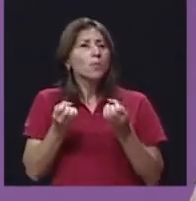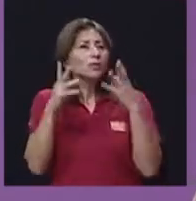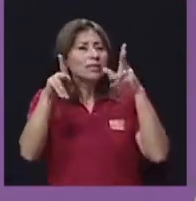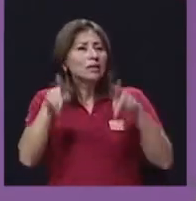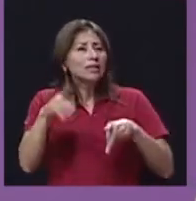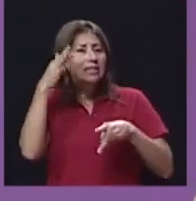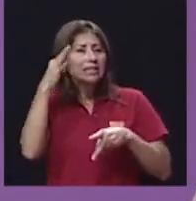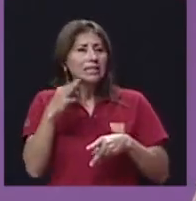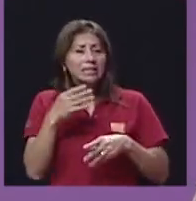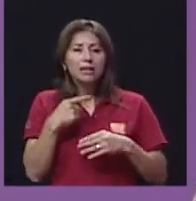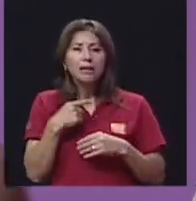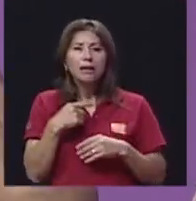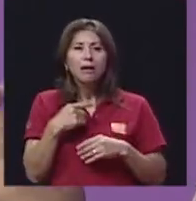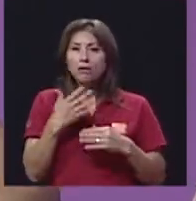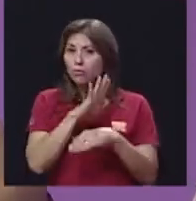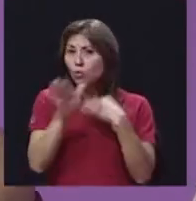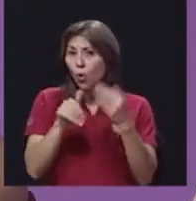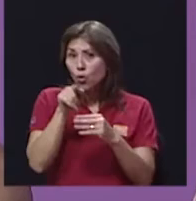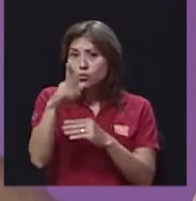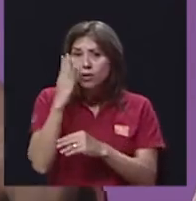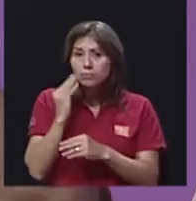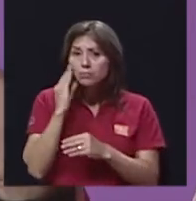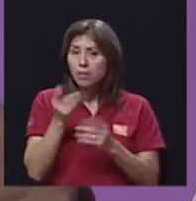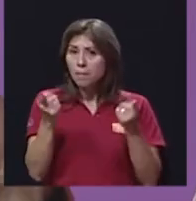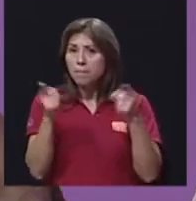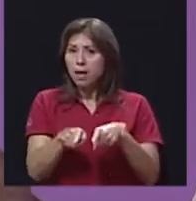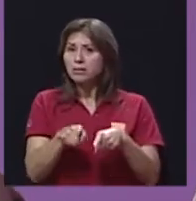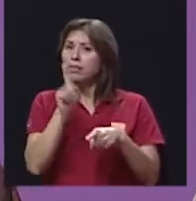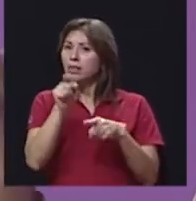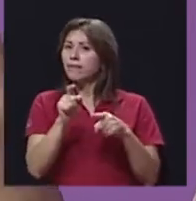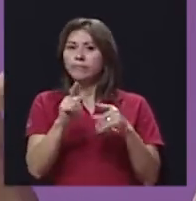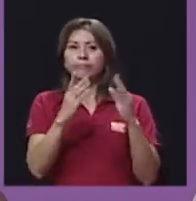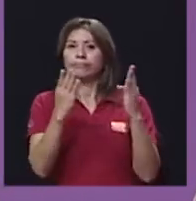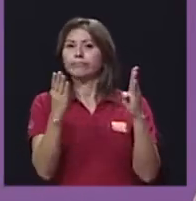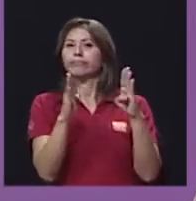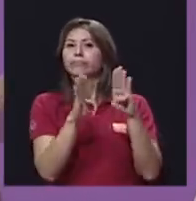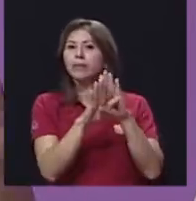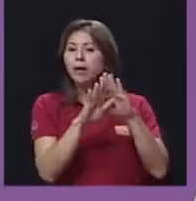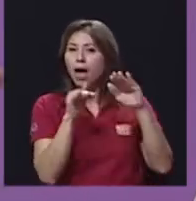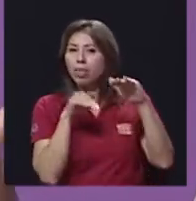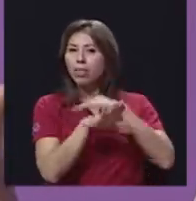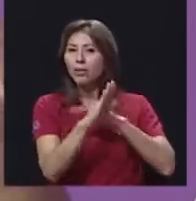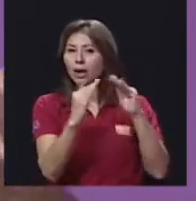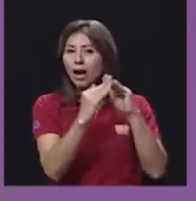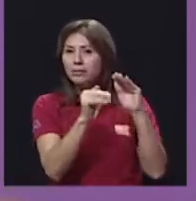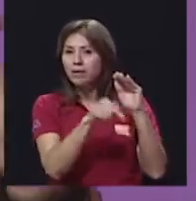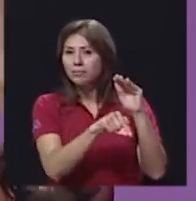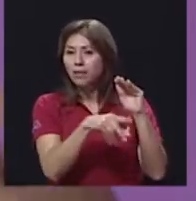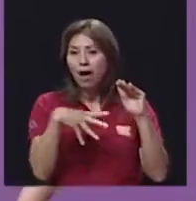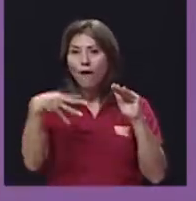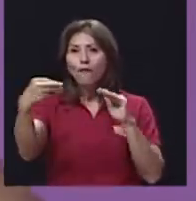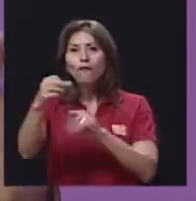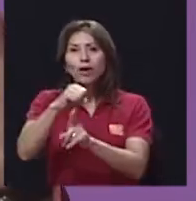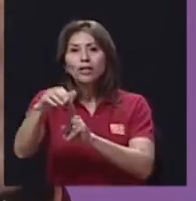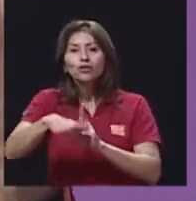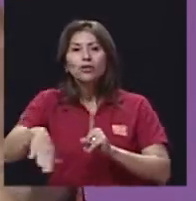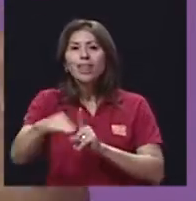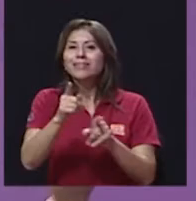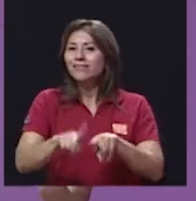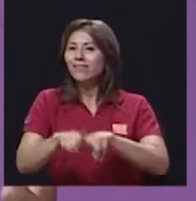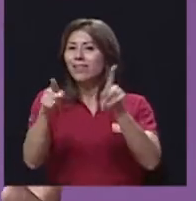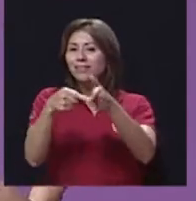la casa todas esas puertas adentro y en la sociedad hay otras exigencias verdad que es la exigencia de la sociedad capitalista de producir